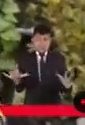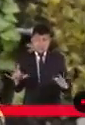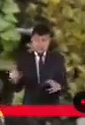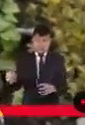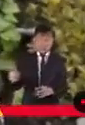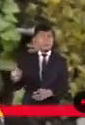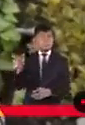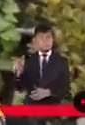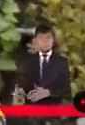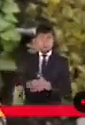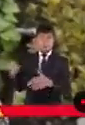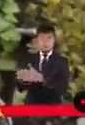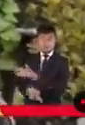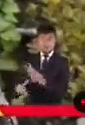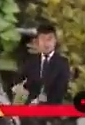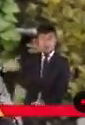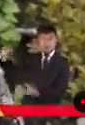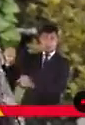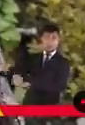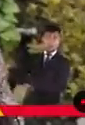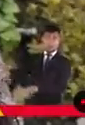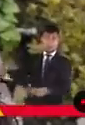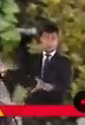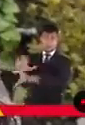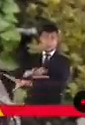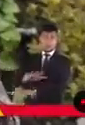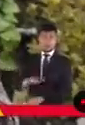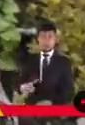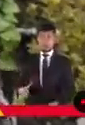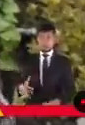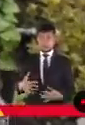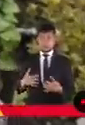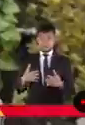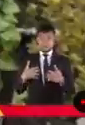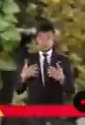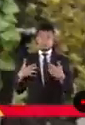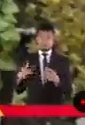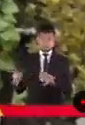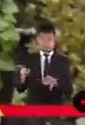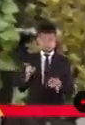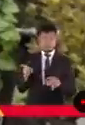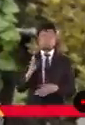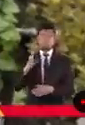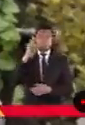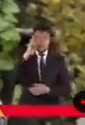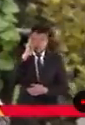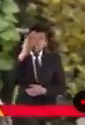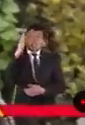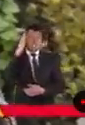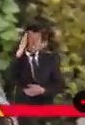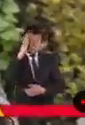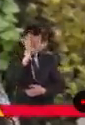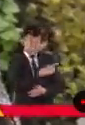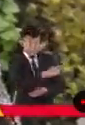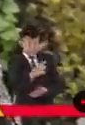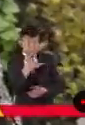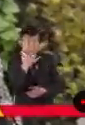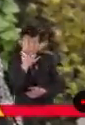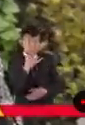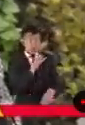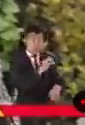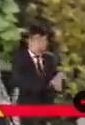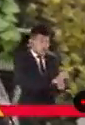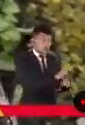es, nuestra policía sabe por qué está ocurriendo eso, sabe cuáles son las